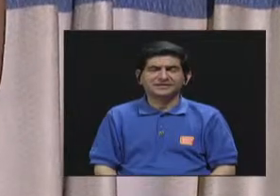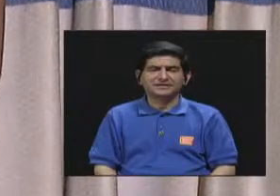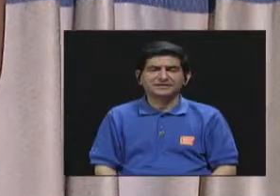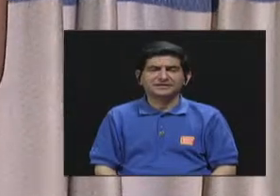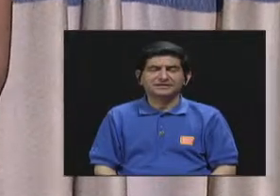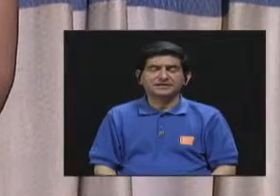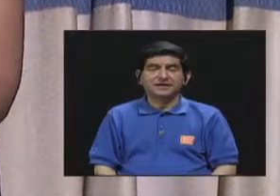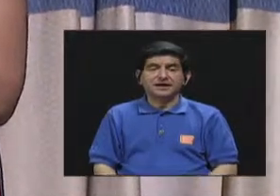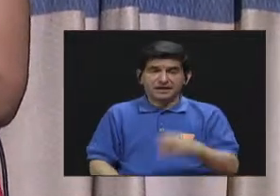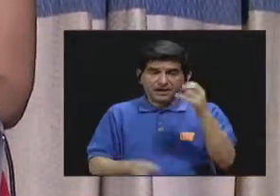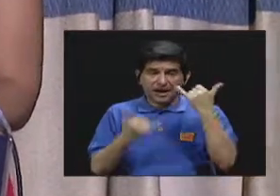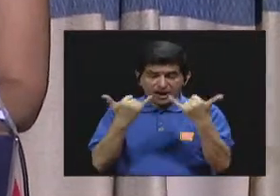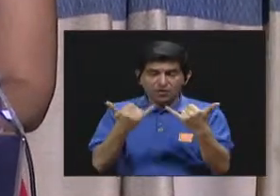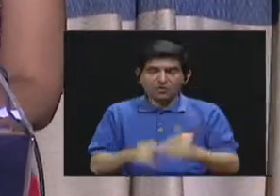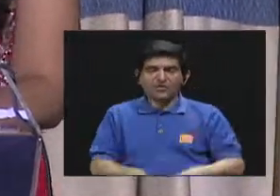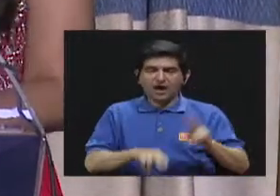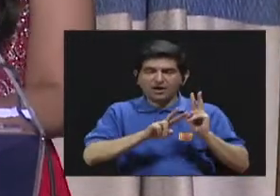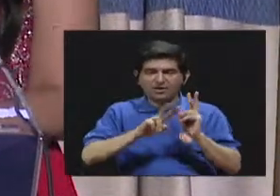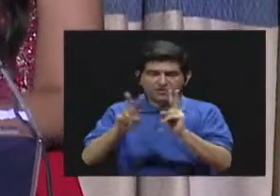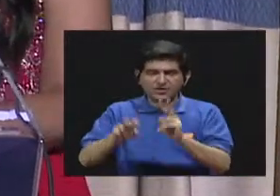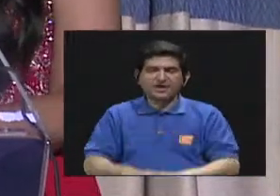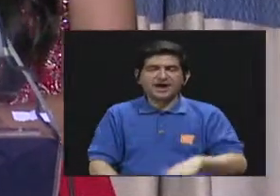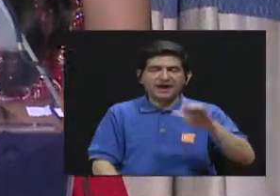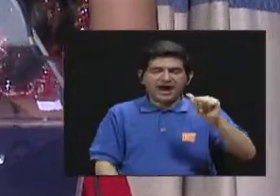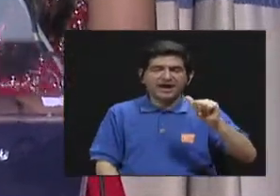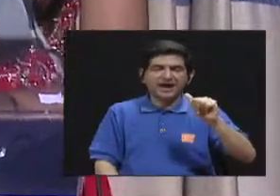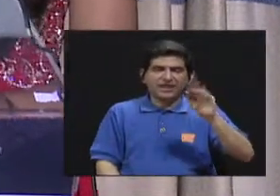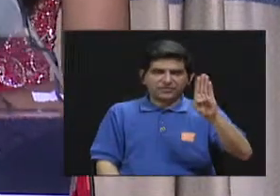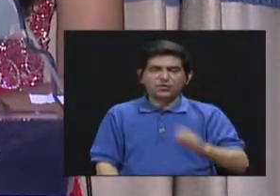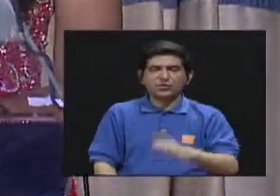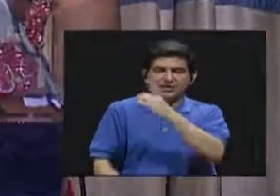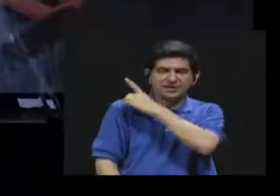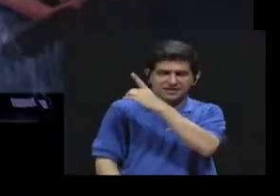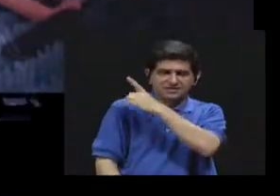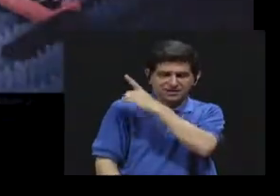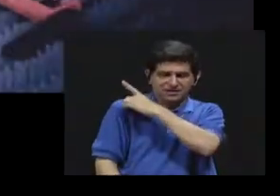costarricense, Funeral, dirigido por Alejandro Bonilla.